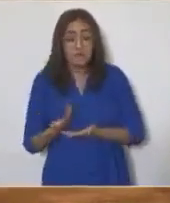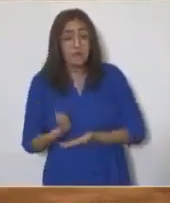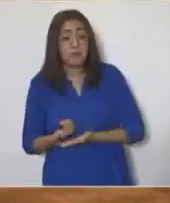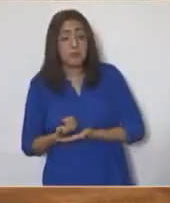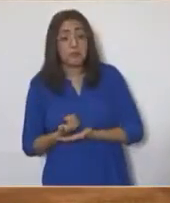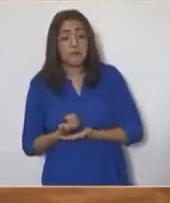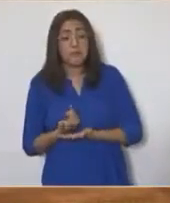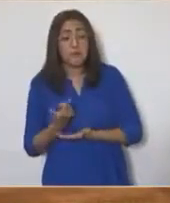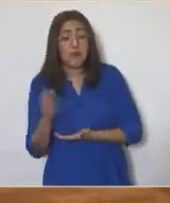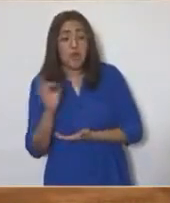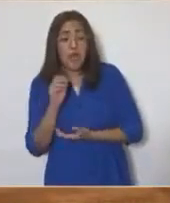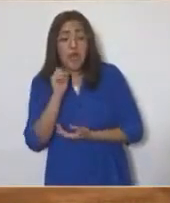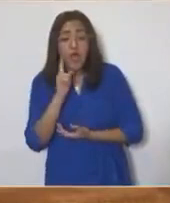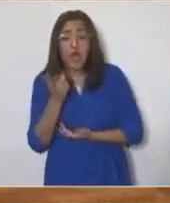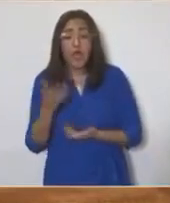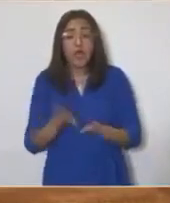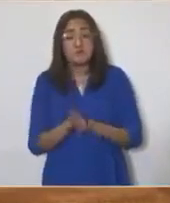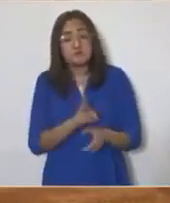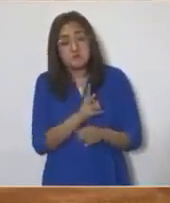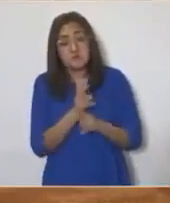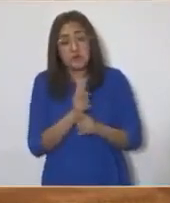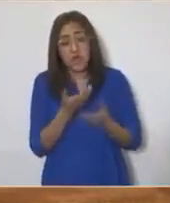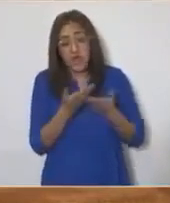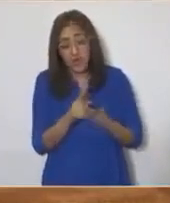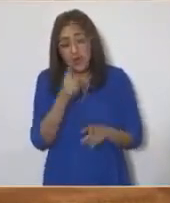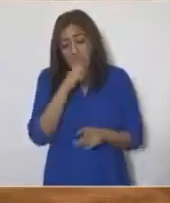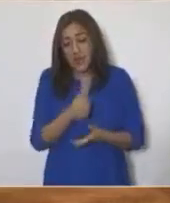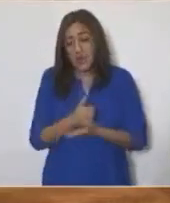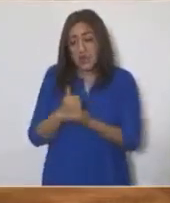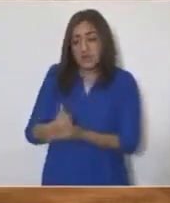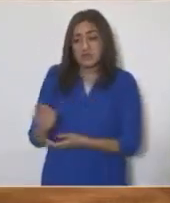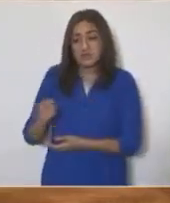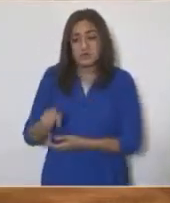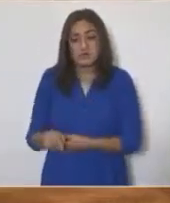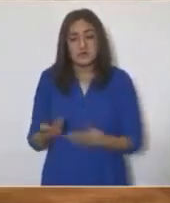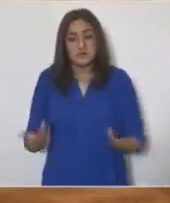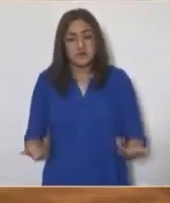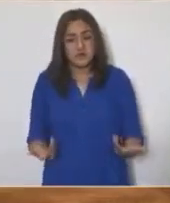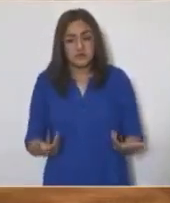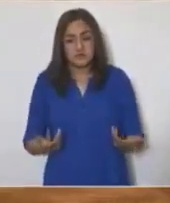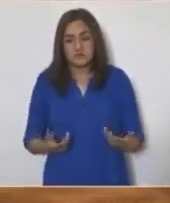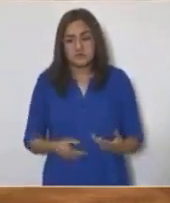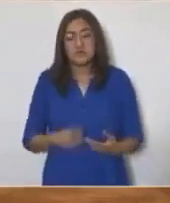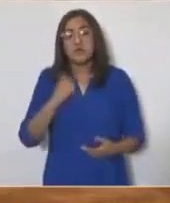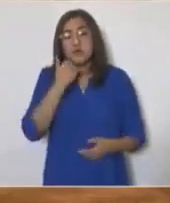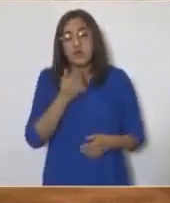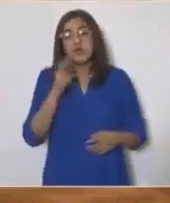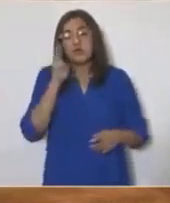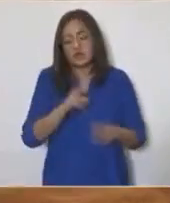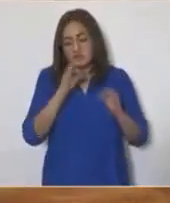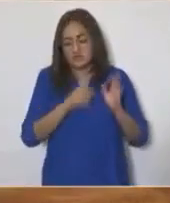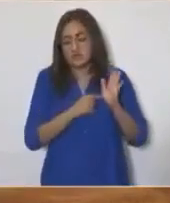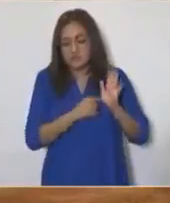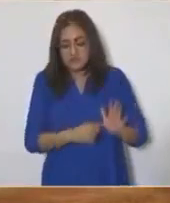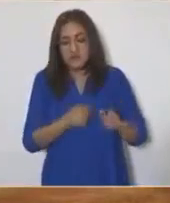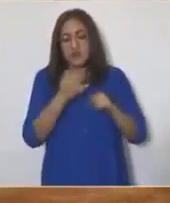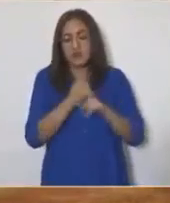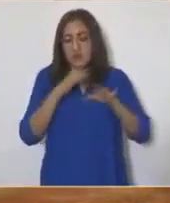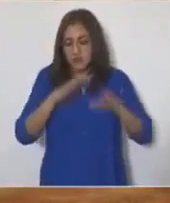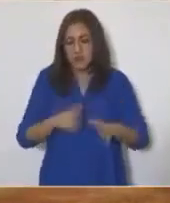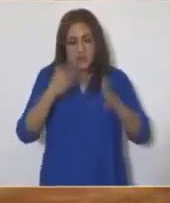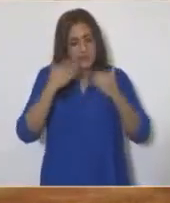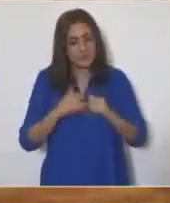desahogar a una licitación y ellos hacían la licitación como querían y no querían no querían dar Ni